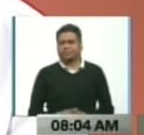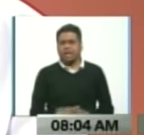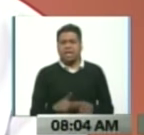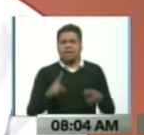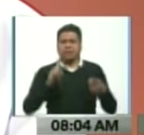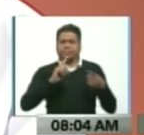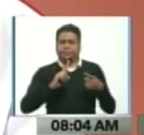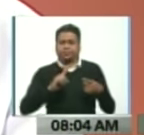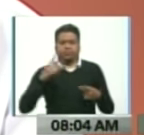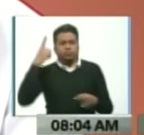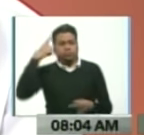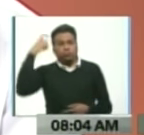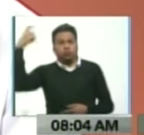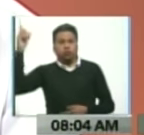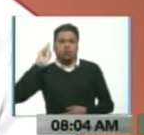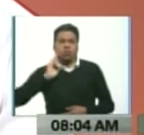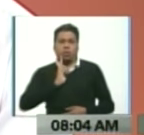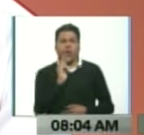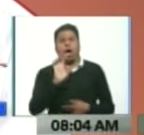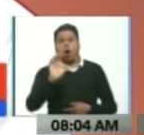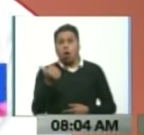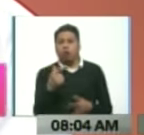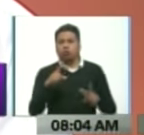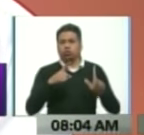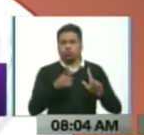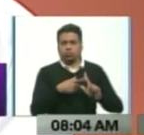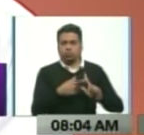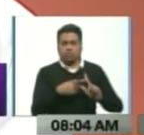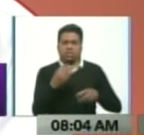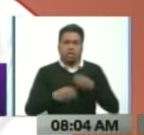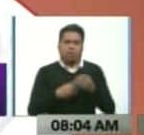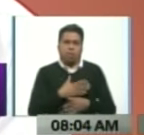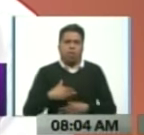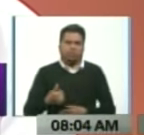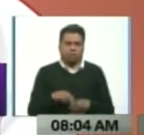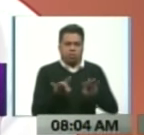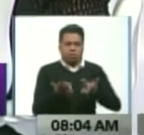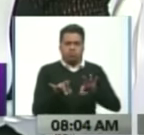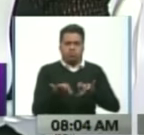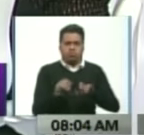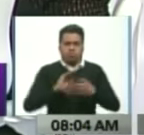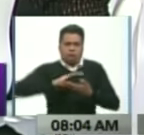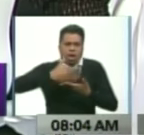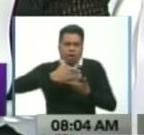Bolívar, también otros videojuegos que queremos incluir en las plataformas de computadora.